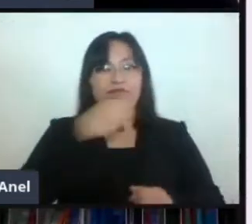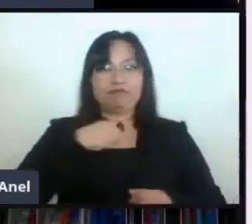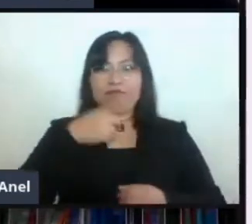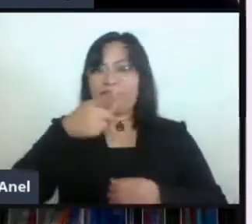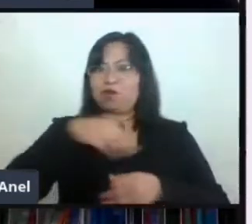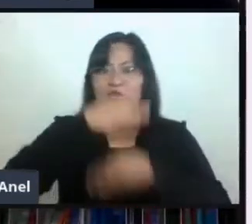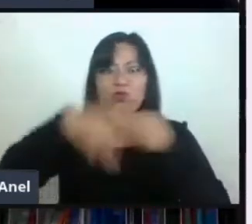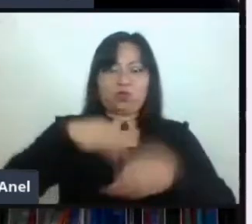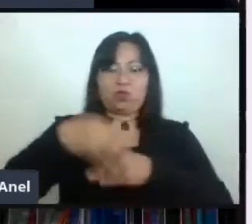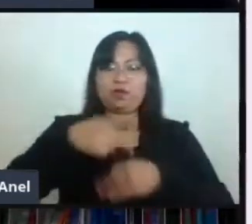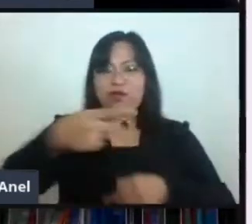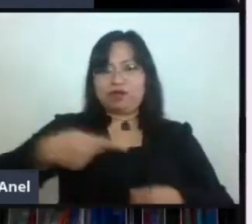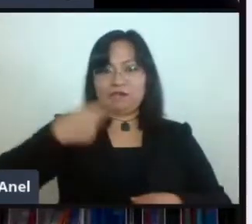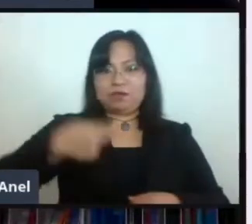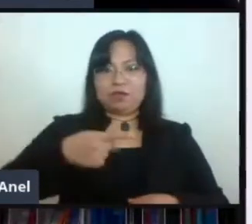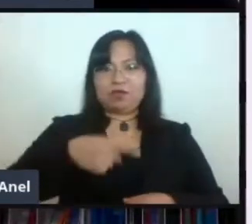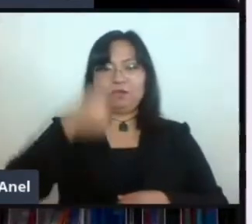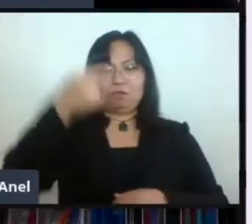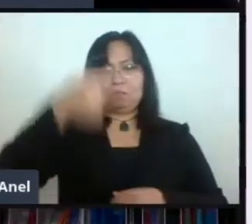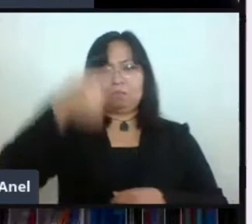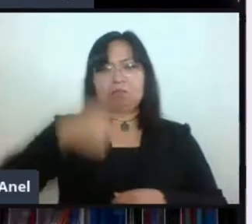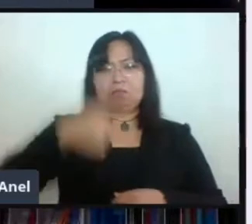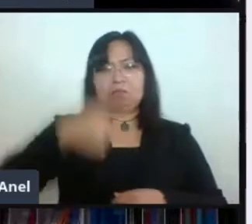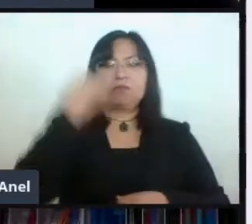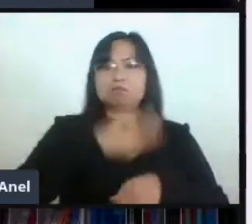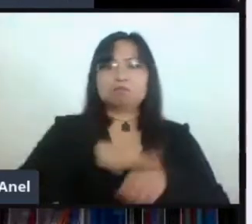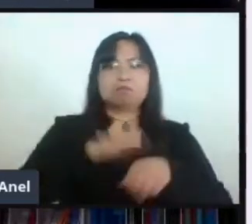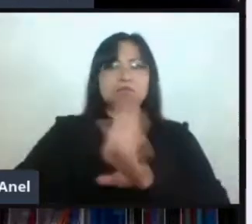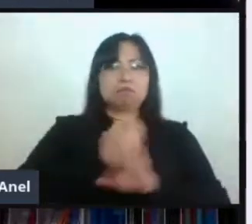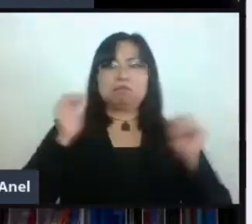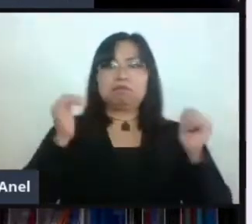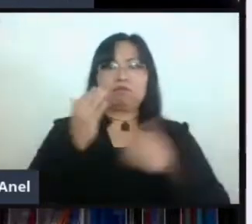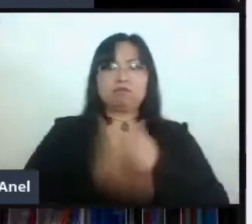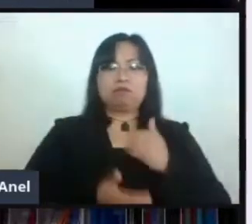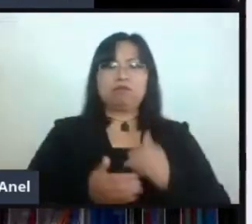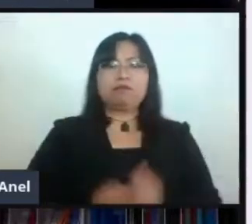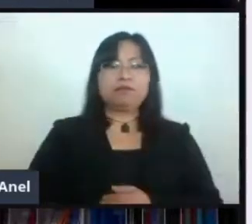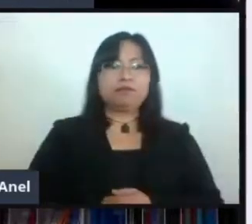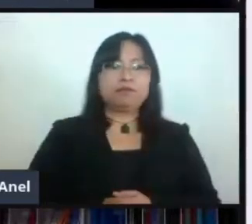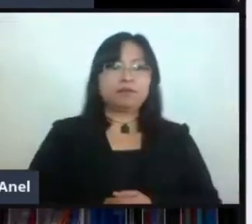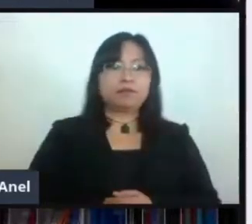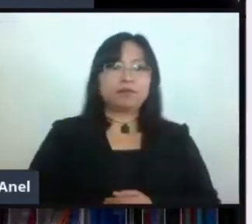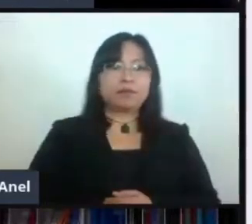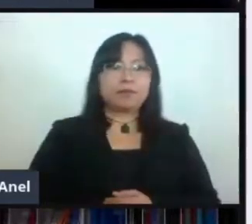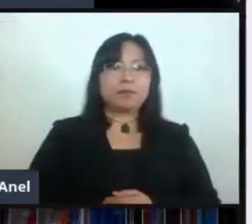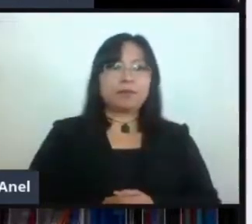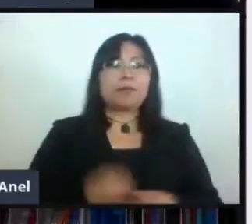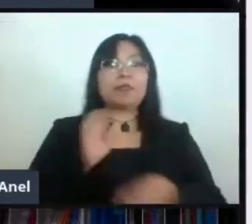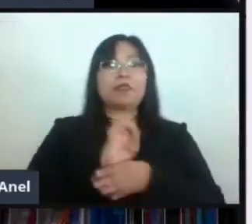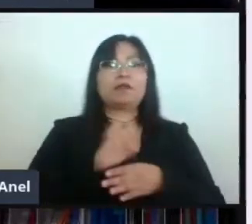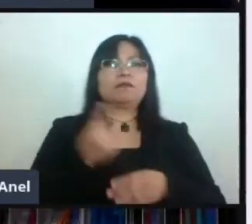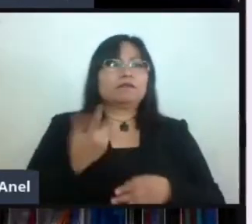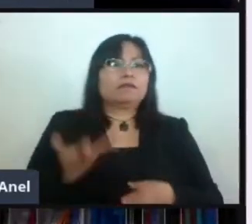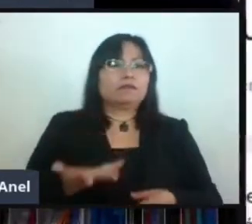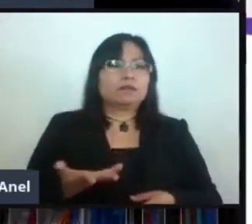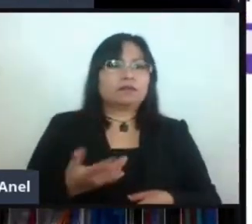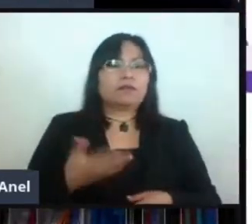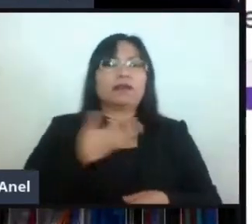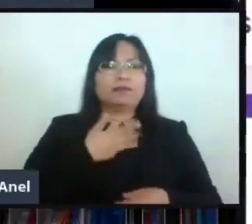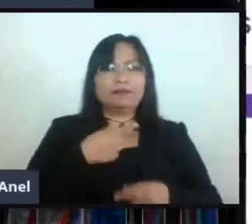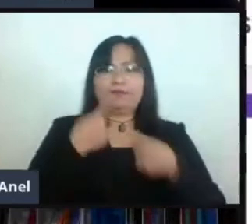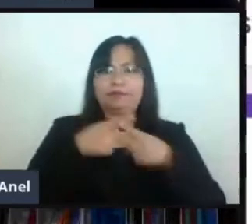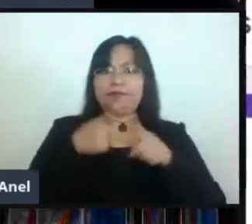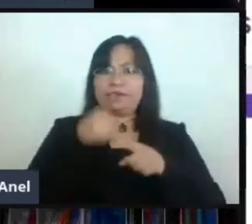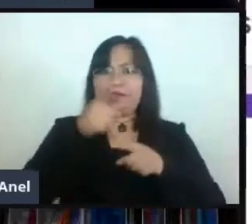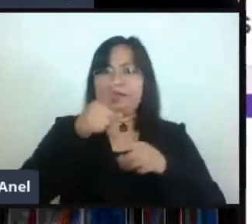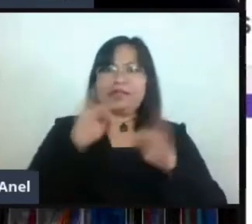yo termino mi examen. ¿Qué voy a hacer? Bueno, tengo varias opciones de configuración. Siempre en